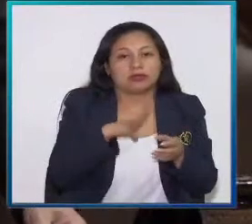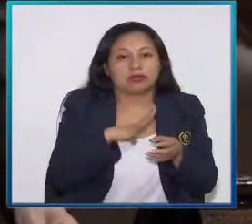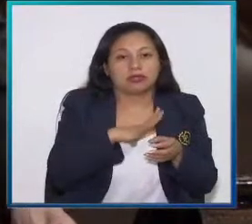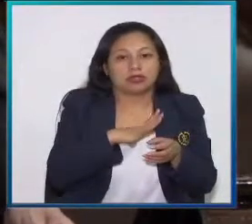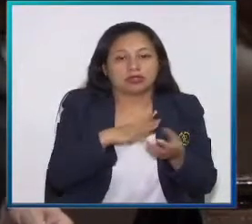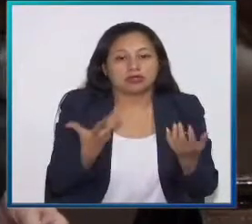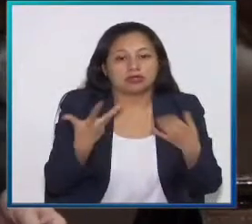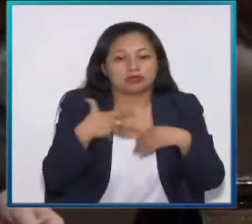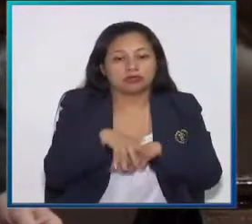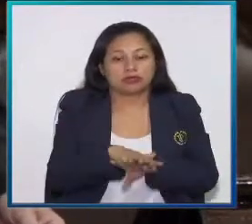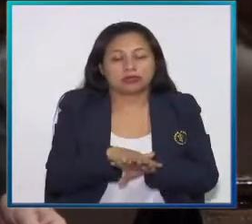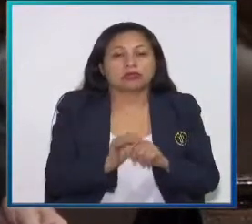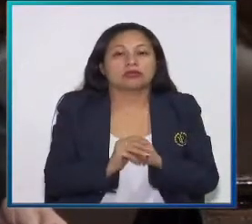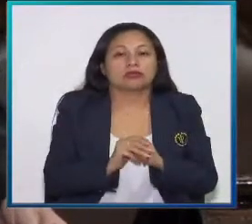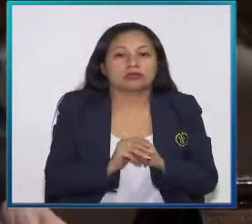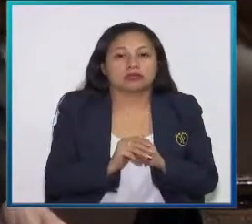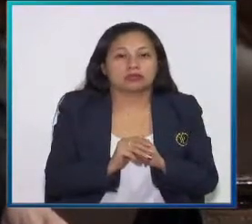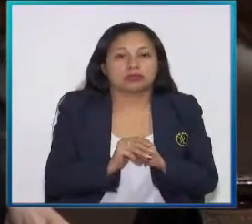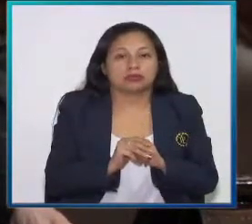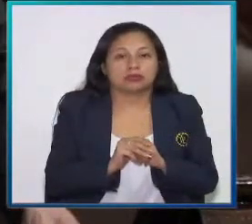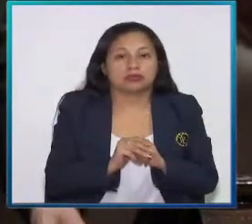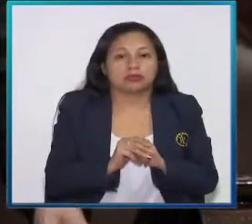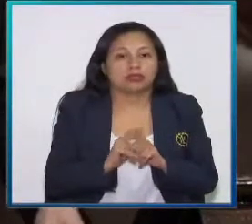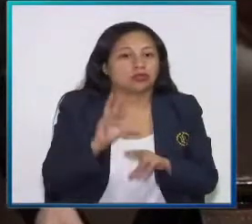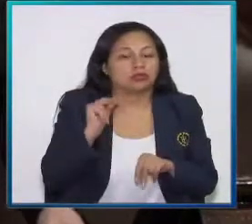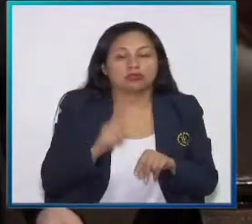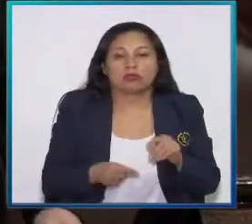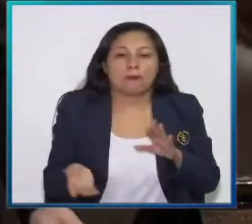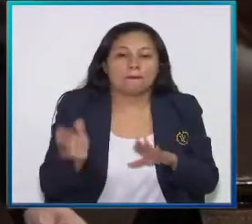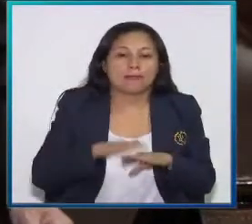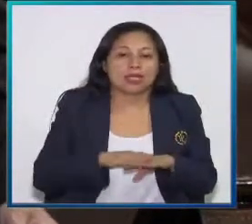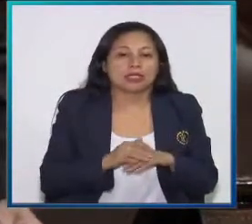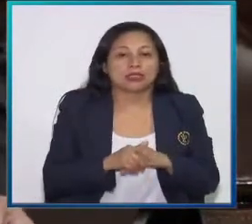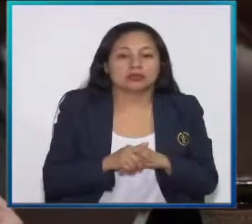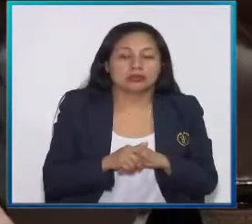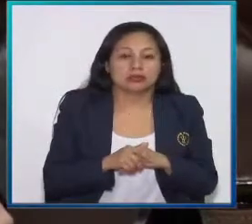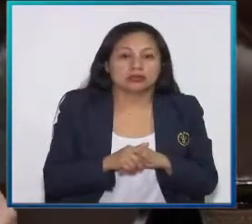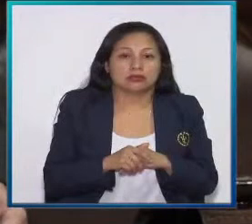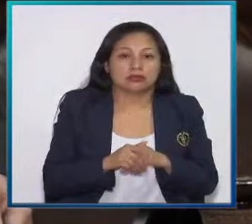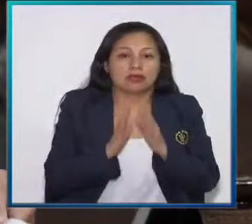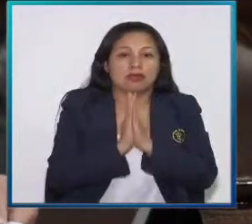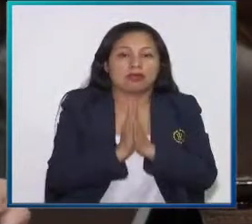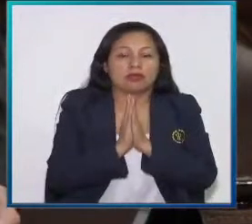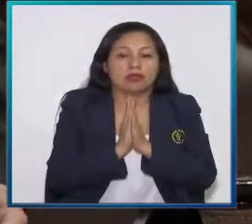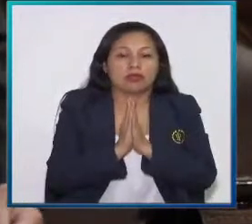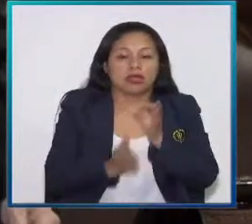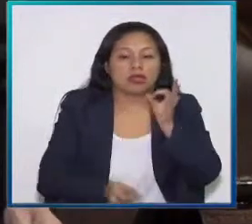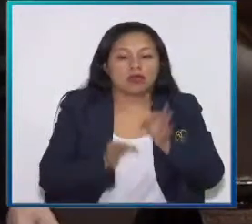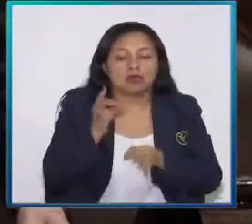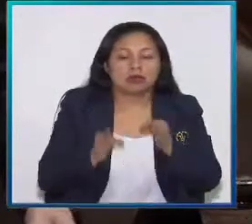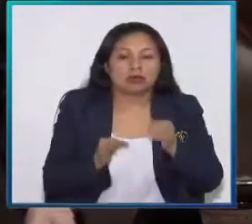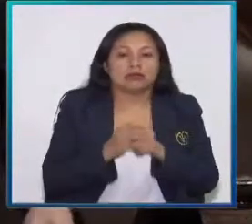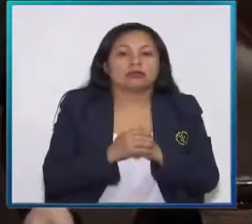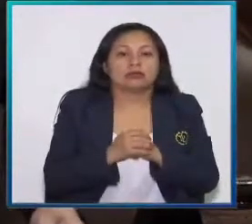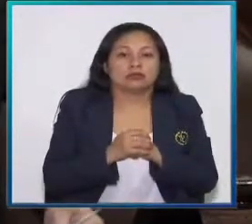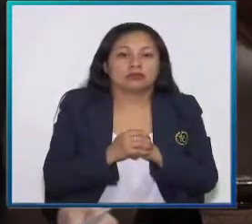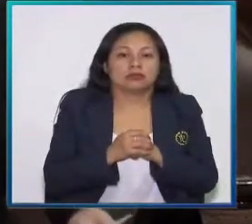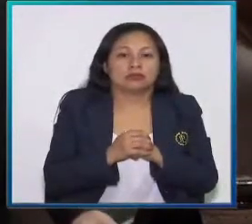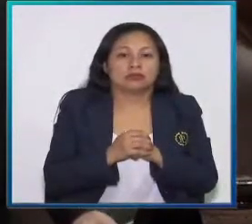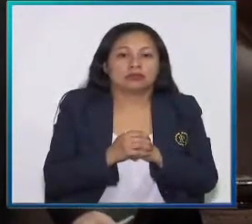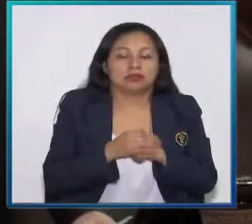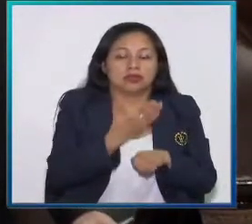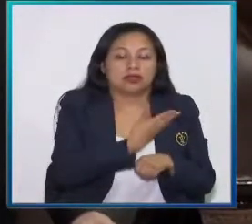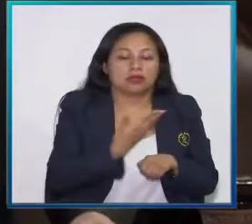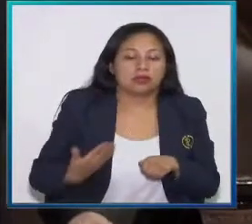los integrantes, no nos queda más que pedirle justamente a